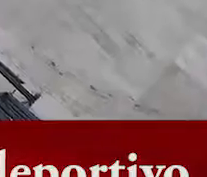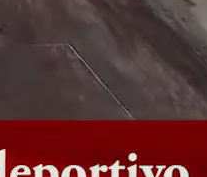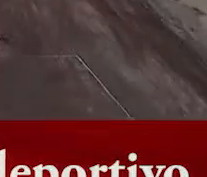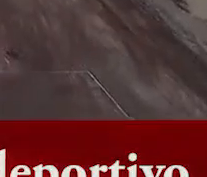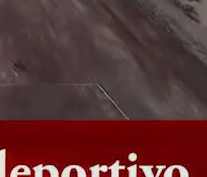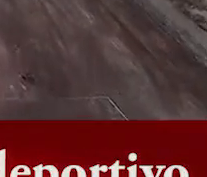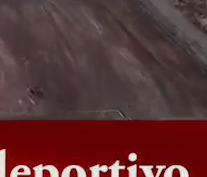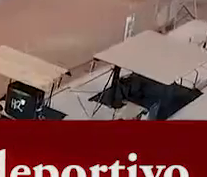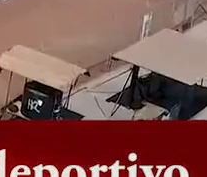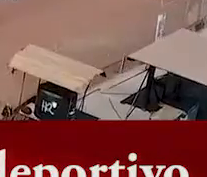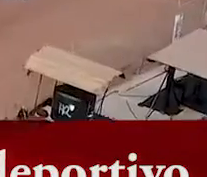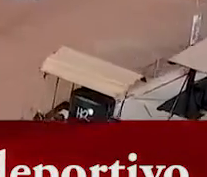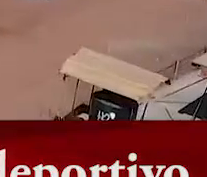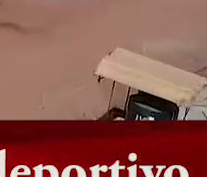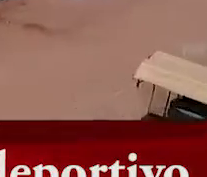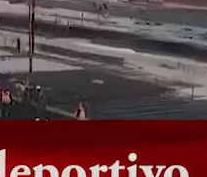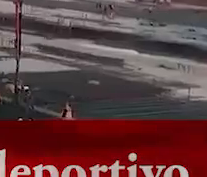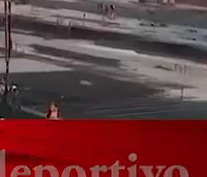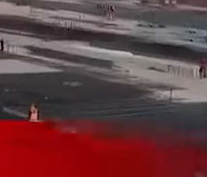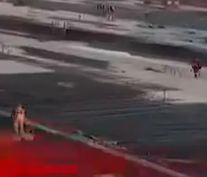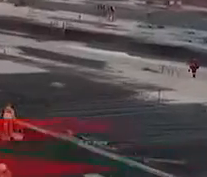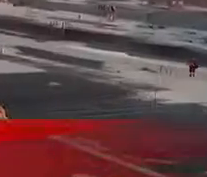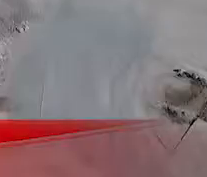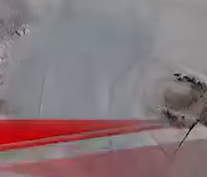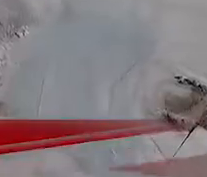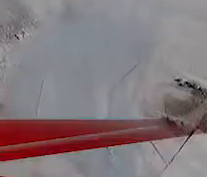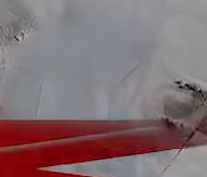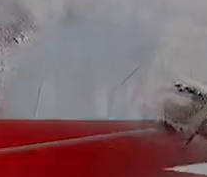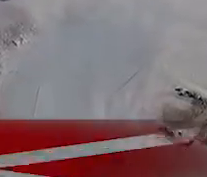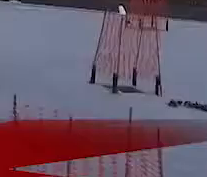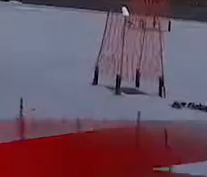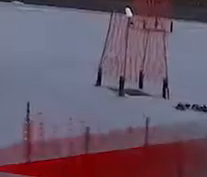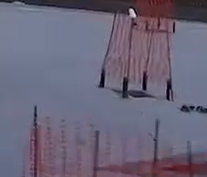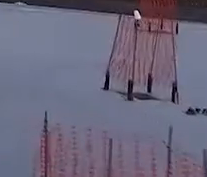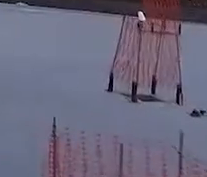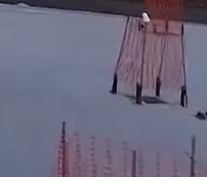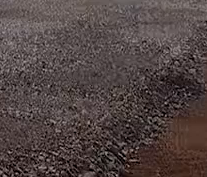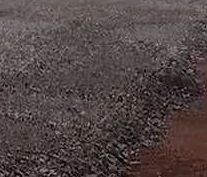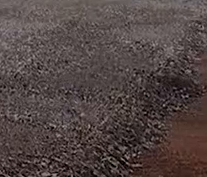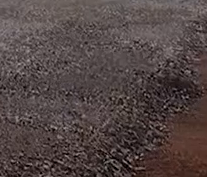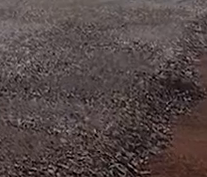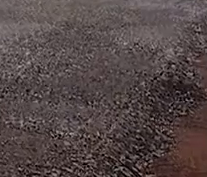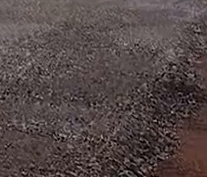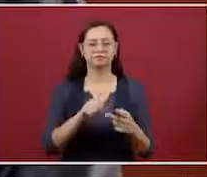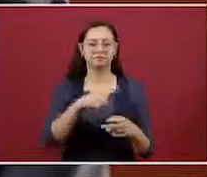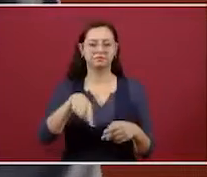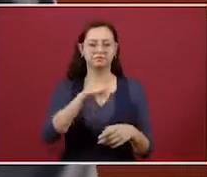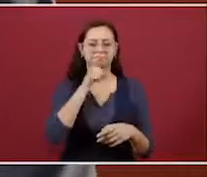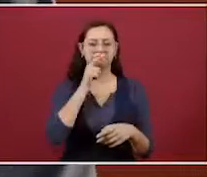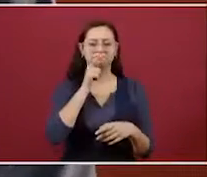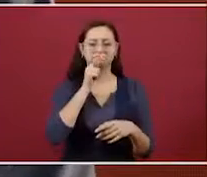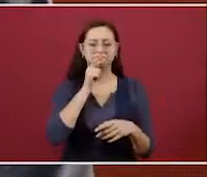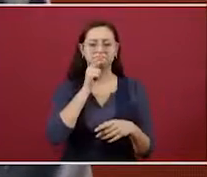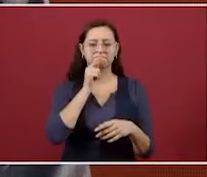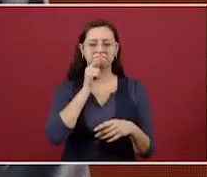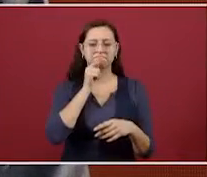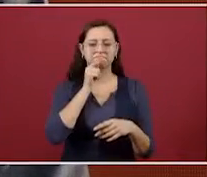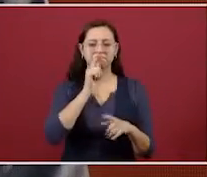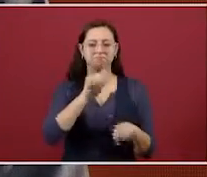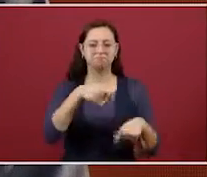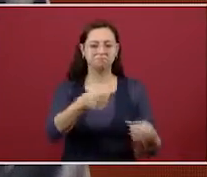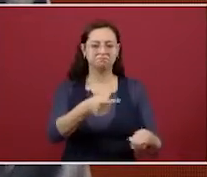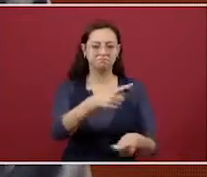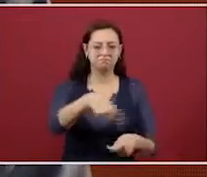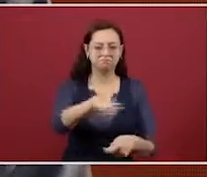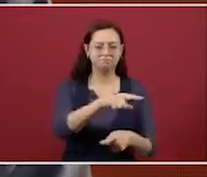rehabilitar el terreno en esa zona del lago de texcoco la cual ahora se destinará para un uso público ecológico y deportivo acerca de